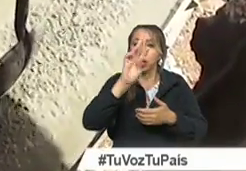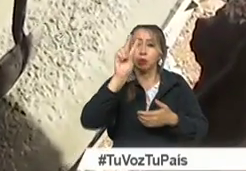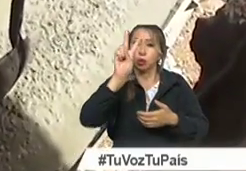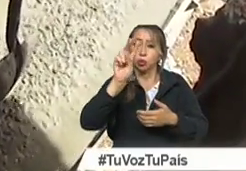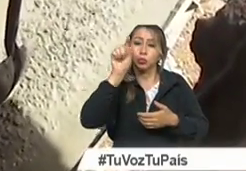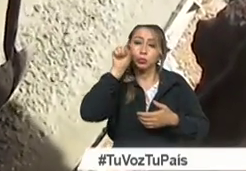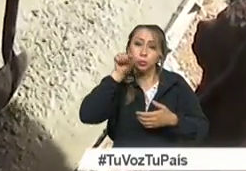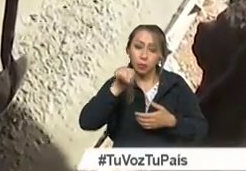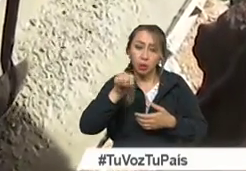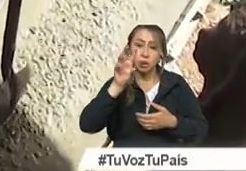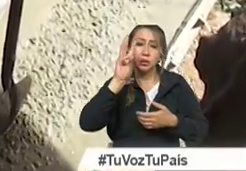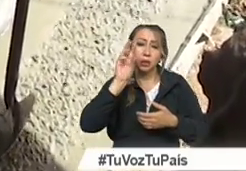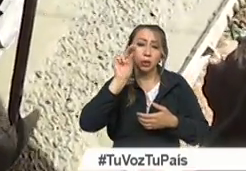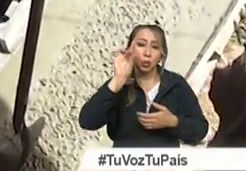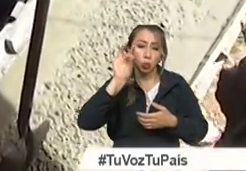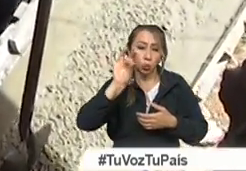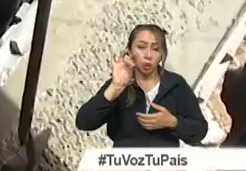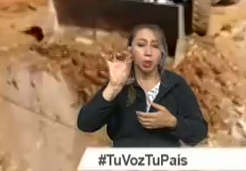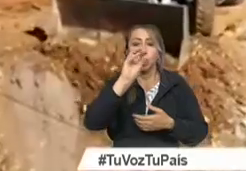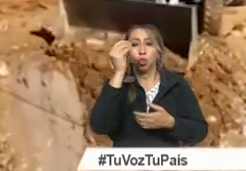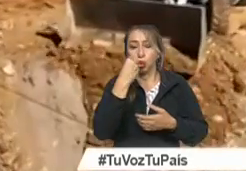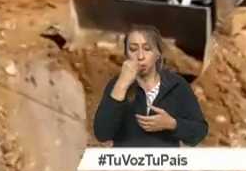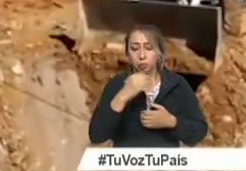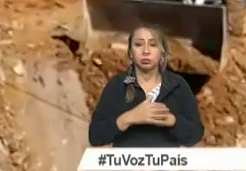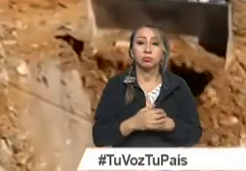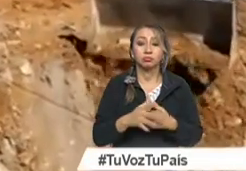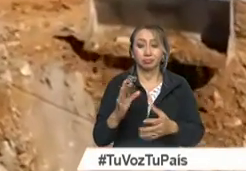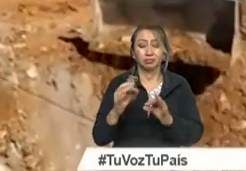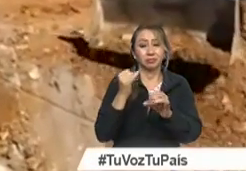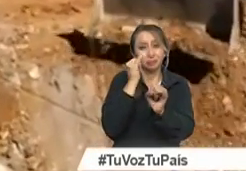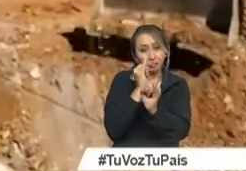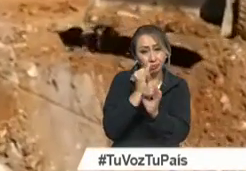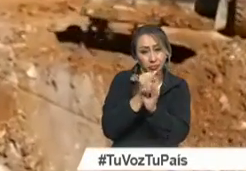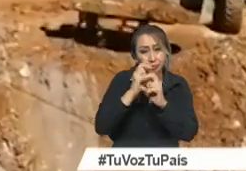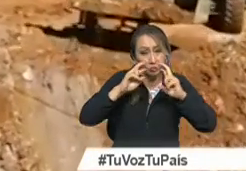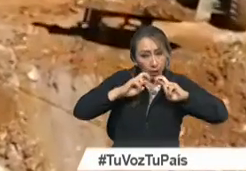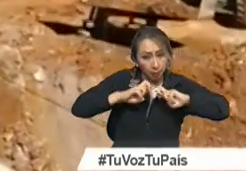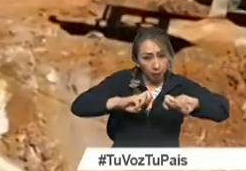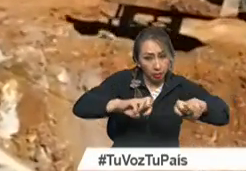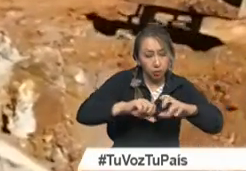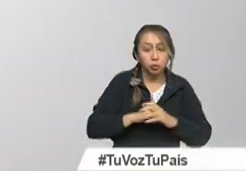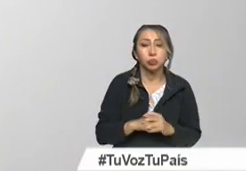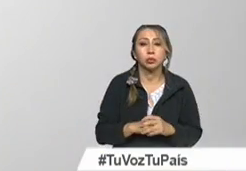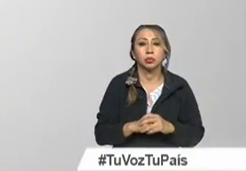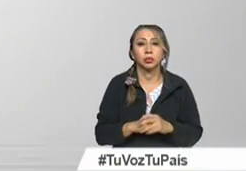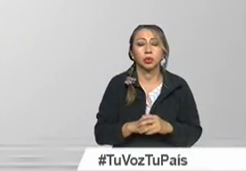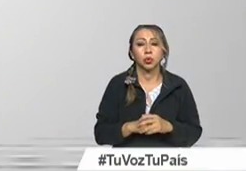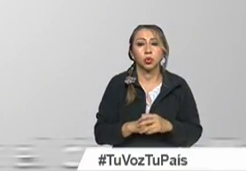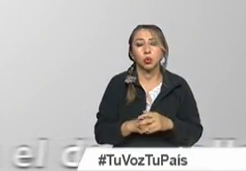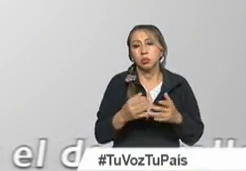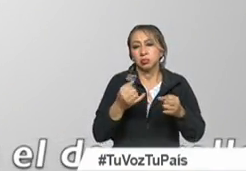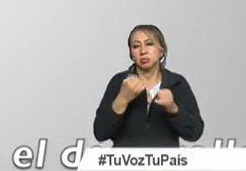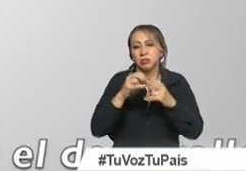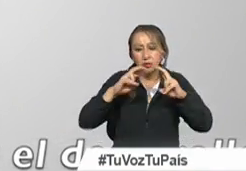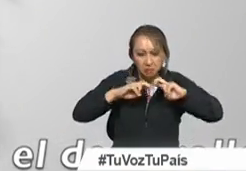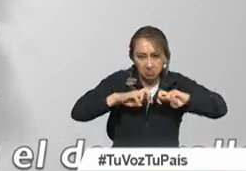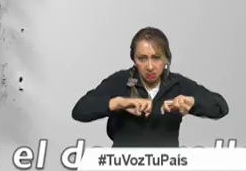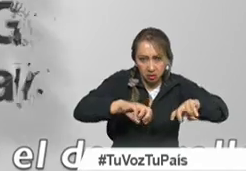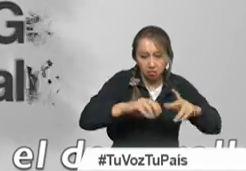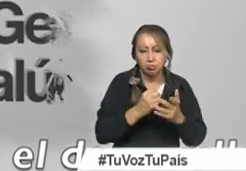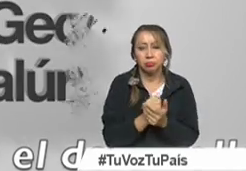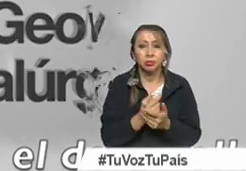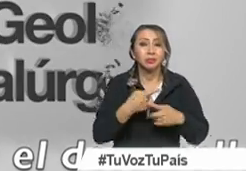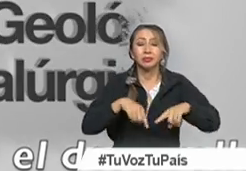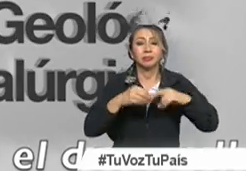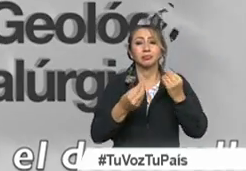mil 269 dólares a cargo del instituto nacional de investigación geológico minero metalúrgico inigemm entidad